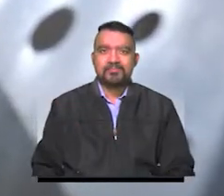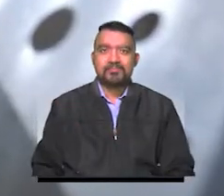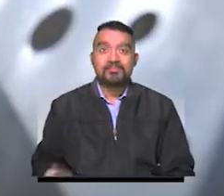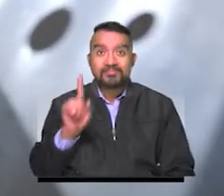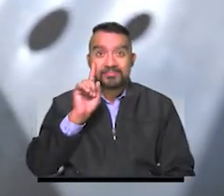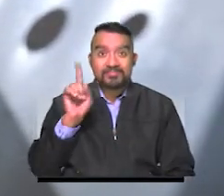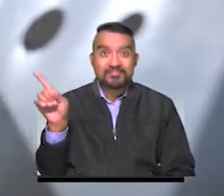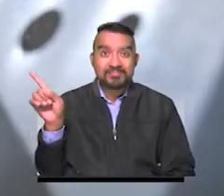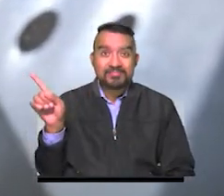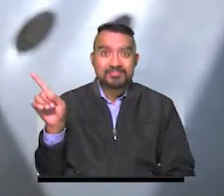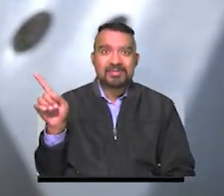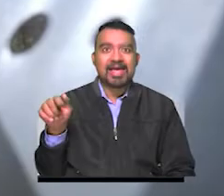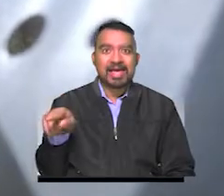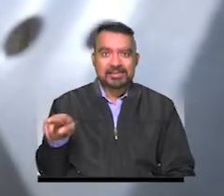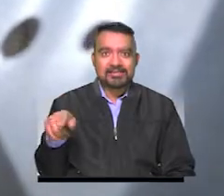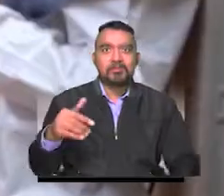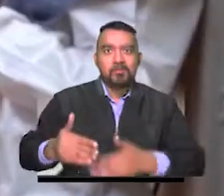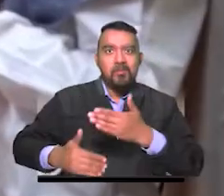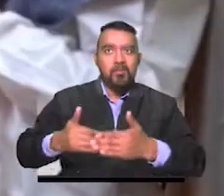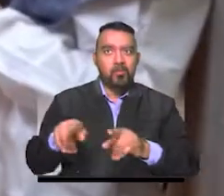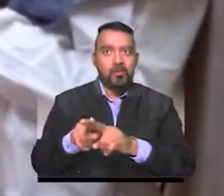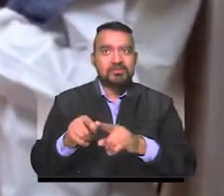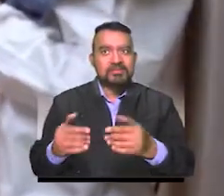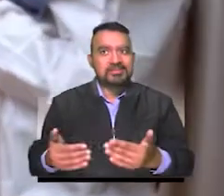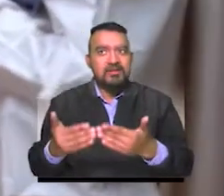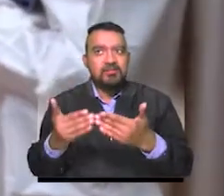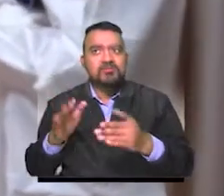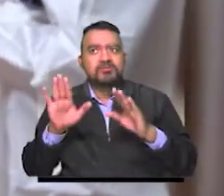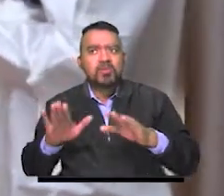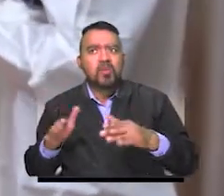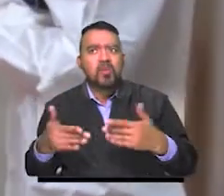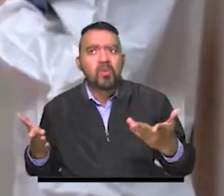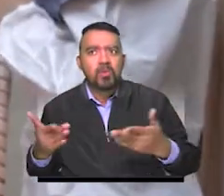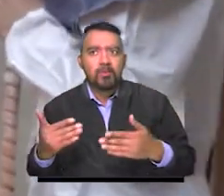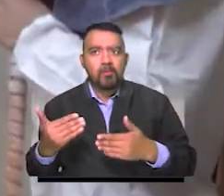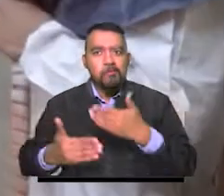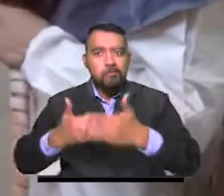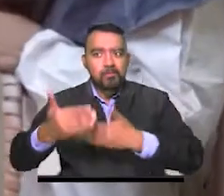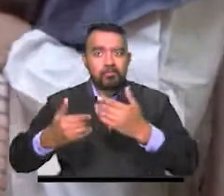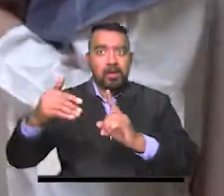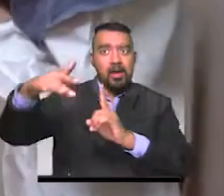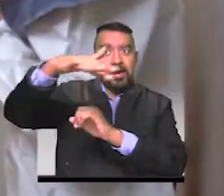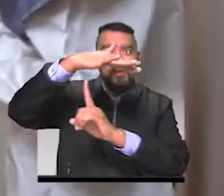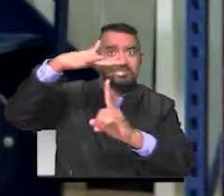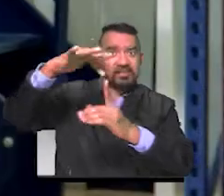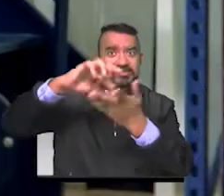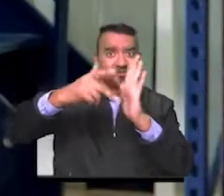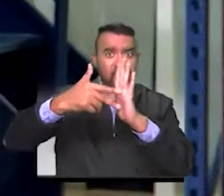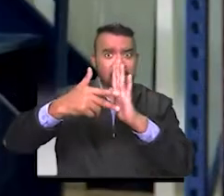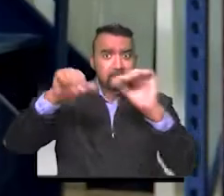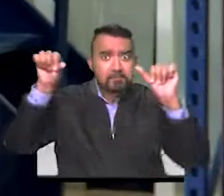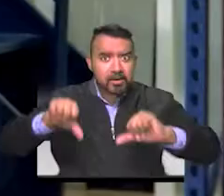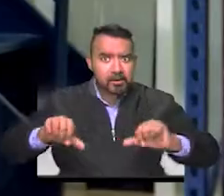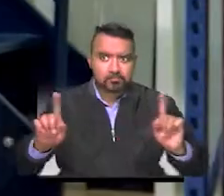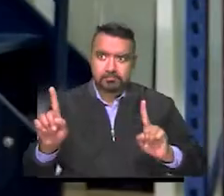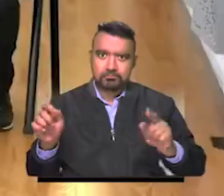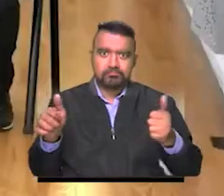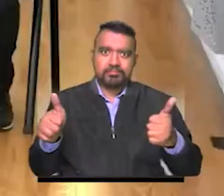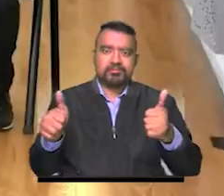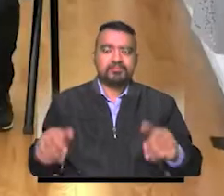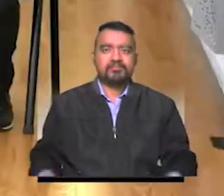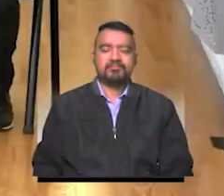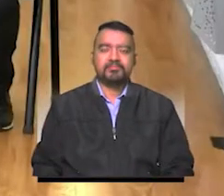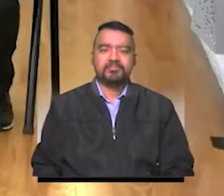aporte que le podemos dar al arquitecto y al constructor, tanto el valor agregado ambiental que generamos sobre la comunidad, es algo que vale la pena